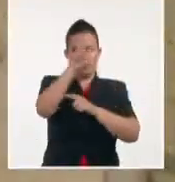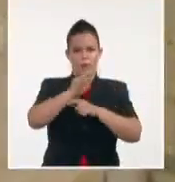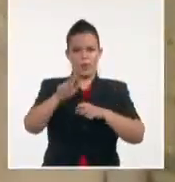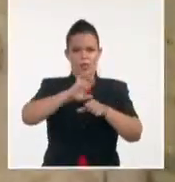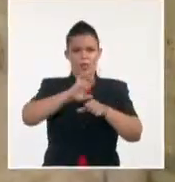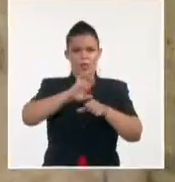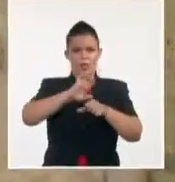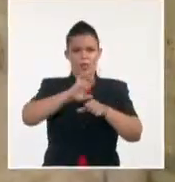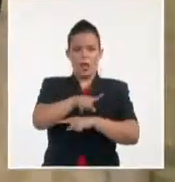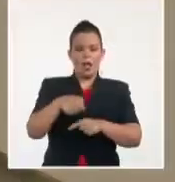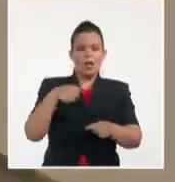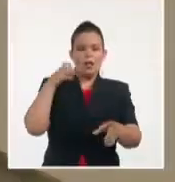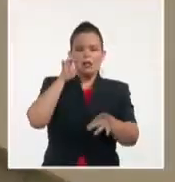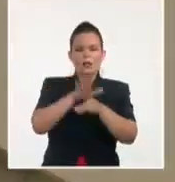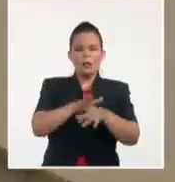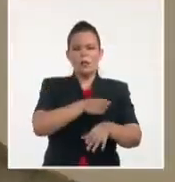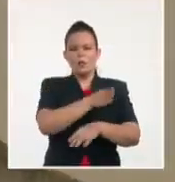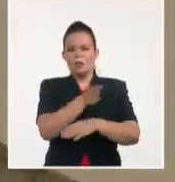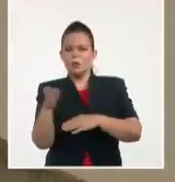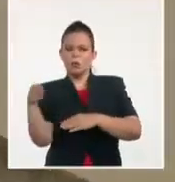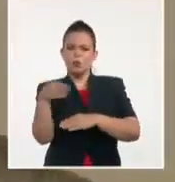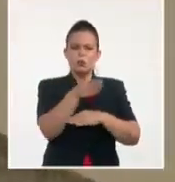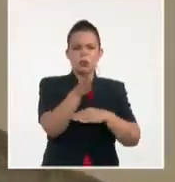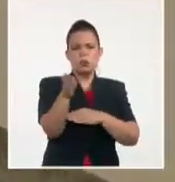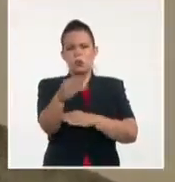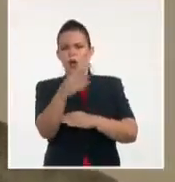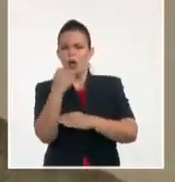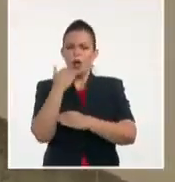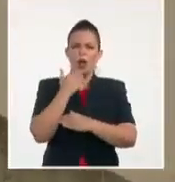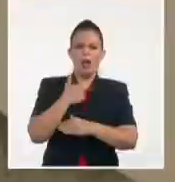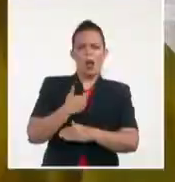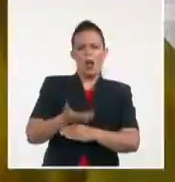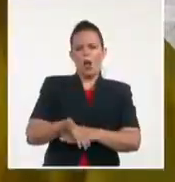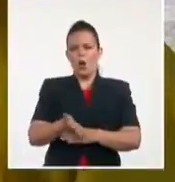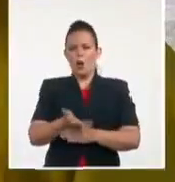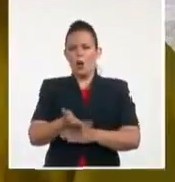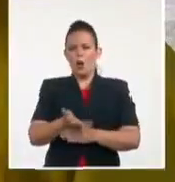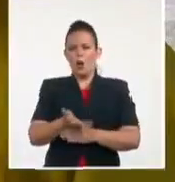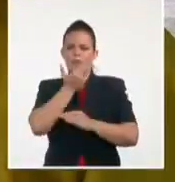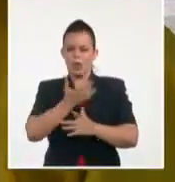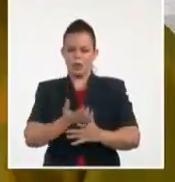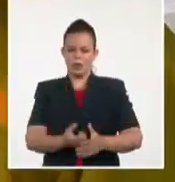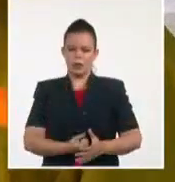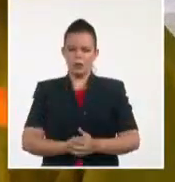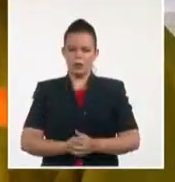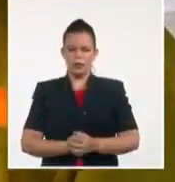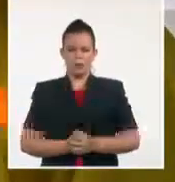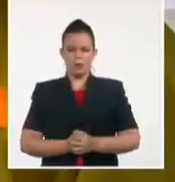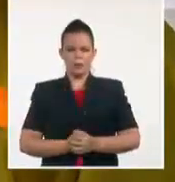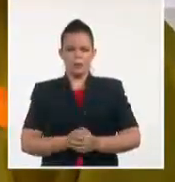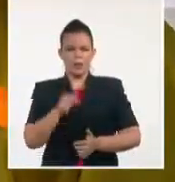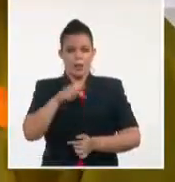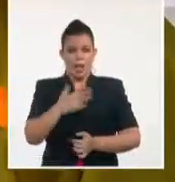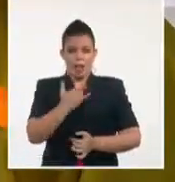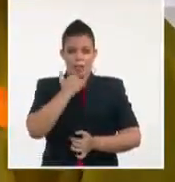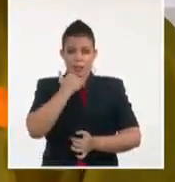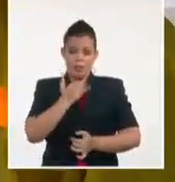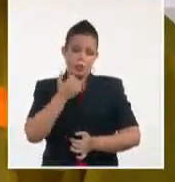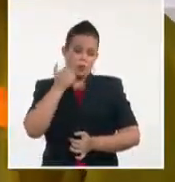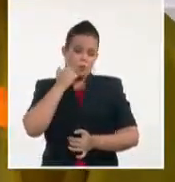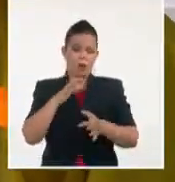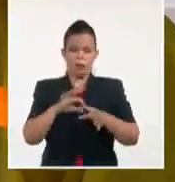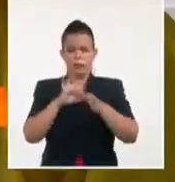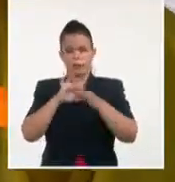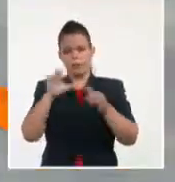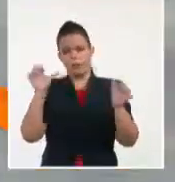para evaluar los daños provocados por la tormenta tropical Elsa. Las afectaciones fundamentales han sido inundaciones que se nos han dado en algunos